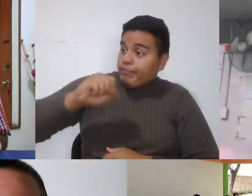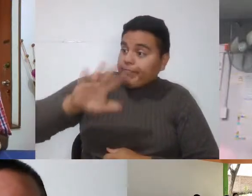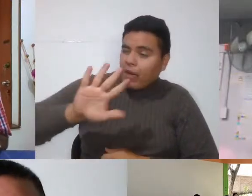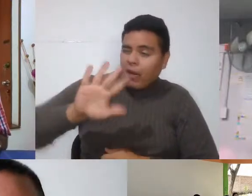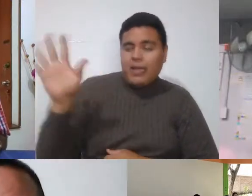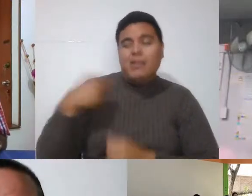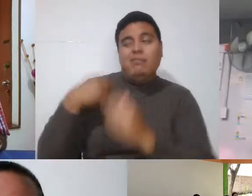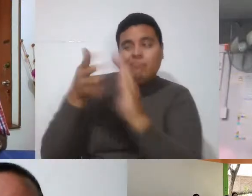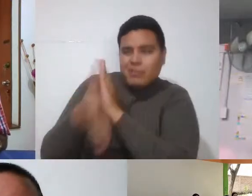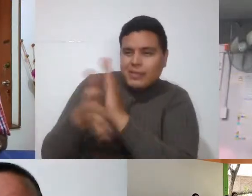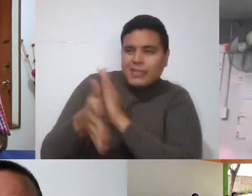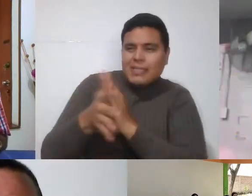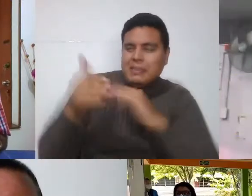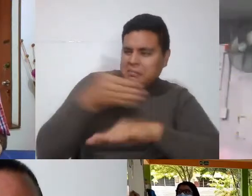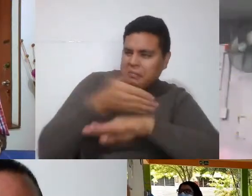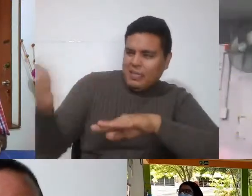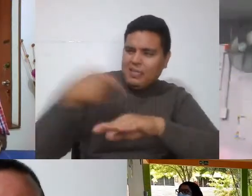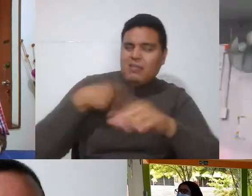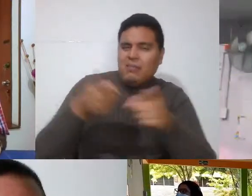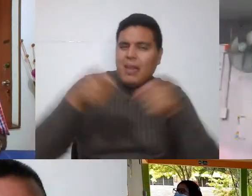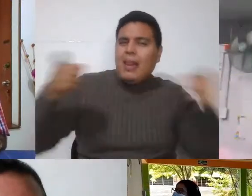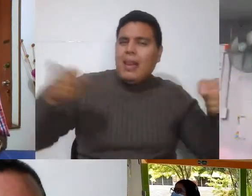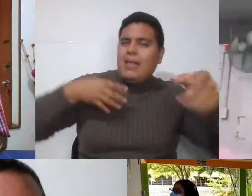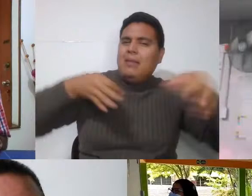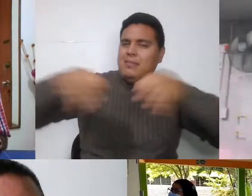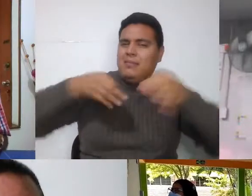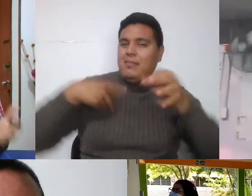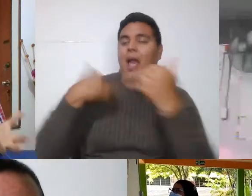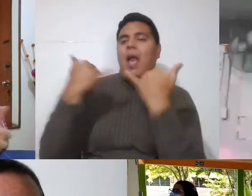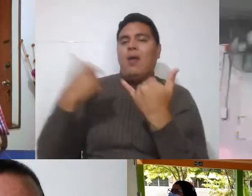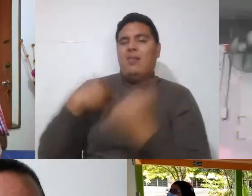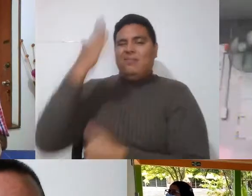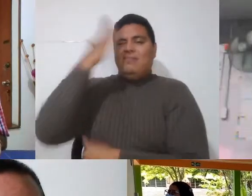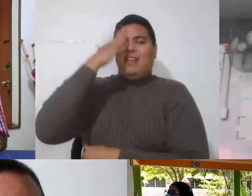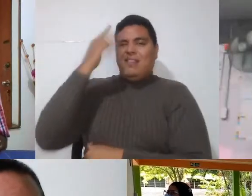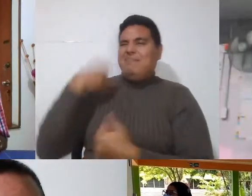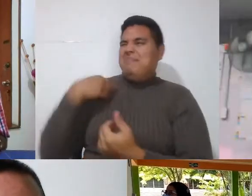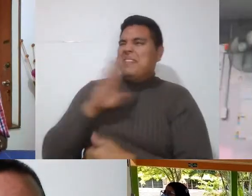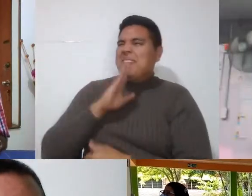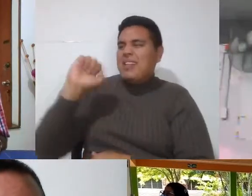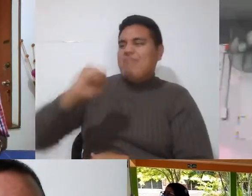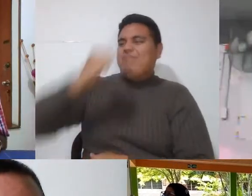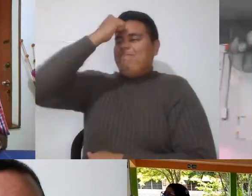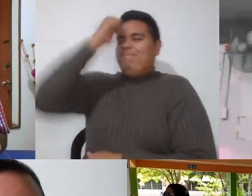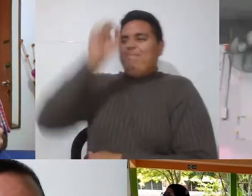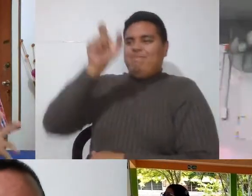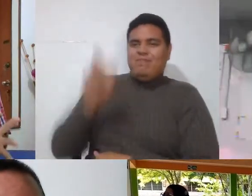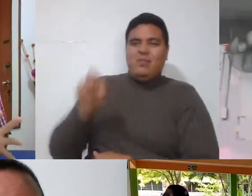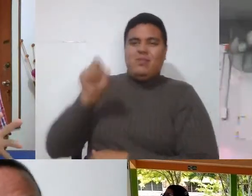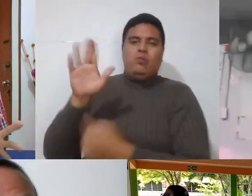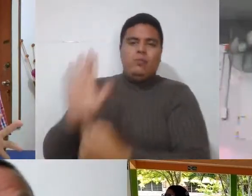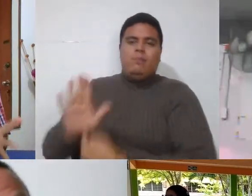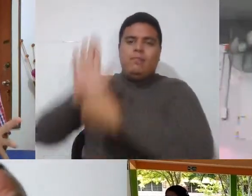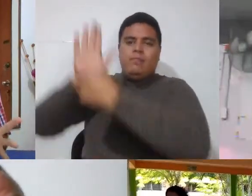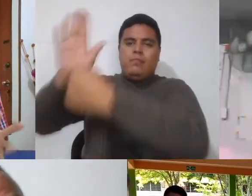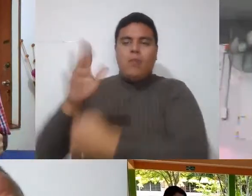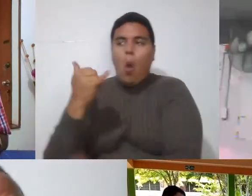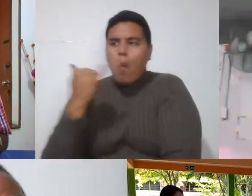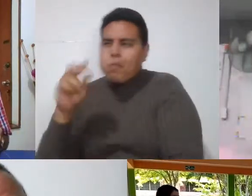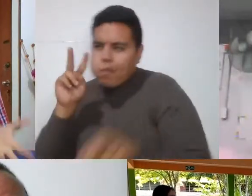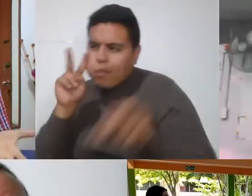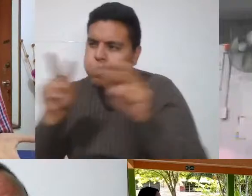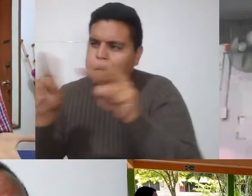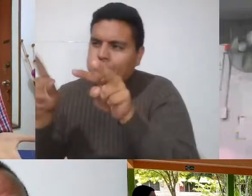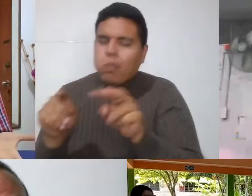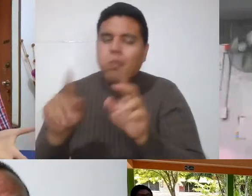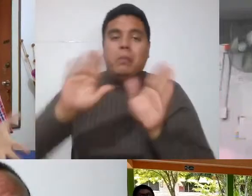vamos a hablar un poco sobre de qué se trata, porque estamos viendo a nuestro protagonista también y, por supuesto, la institución educativa protagonista. Rector, otra pregunta.